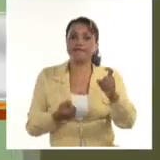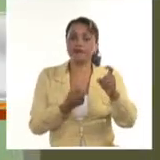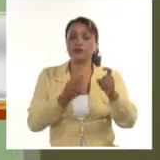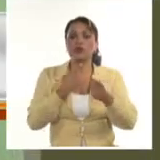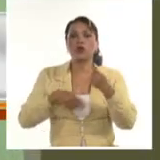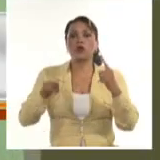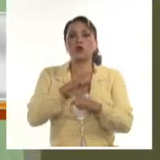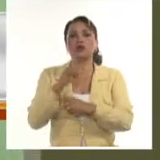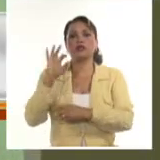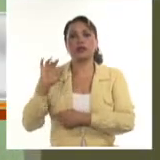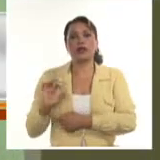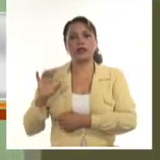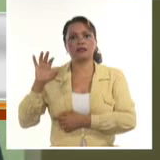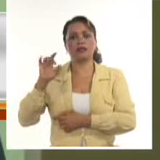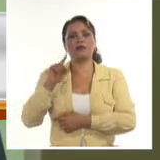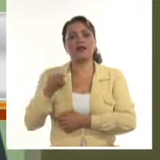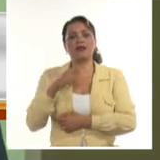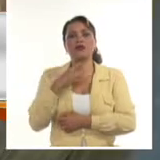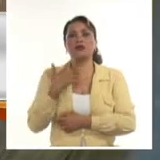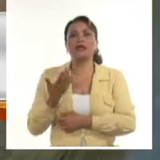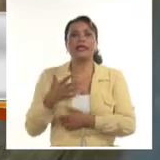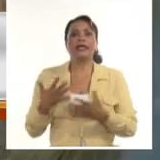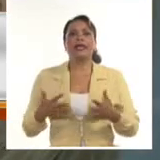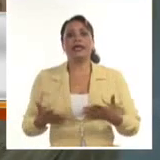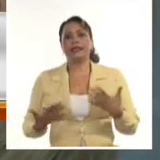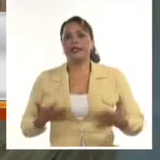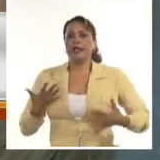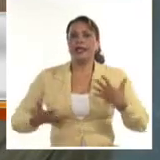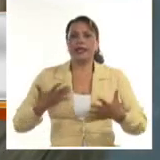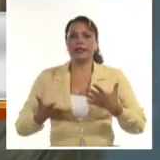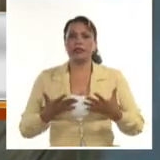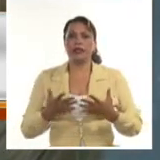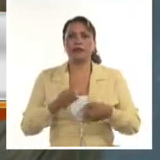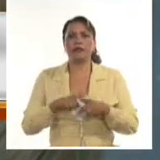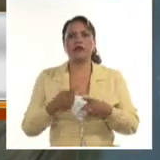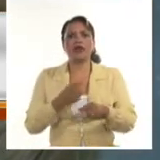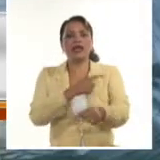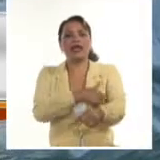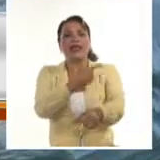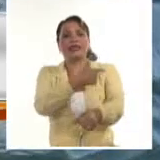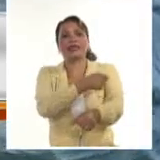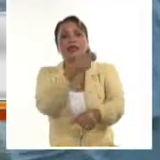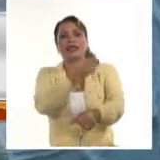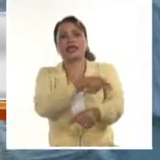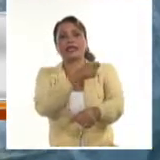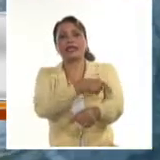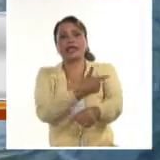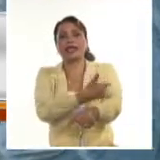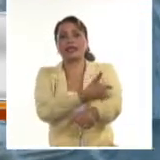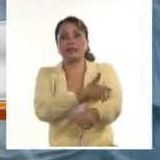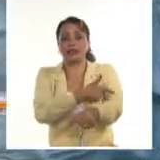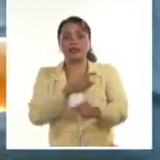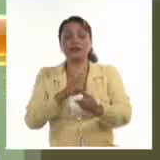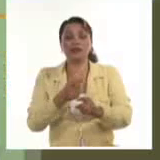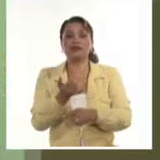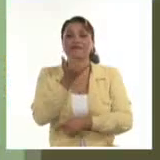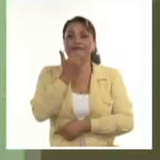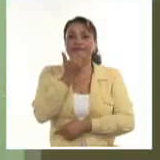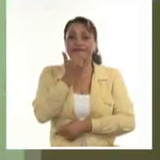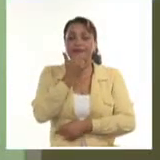quirúrgico. Y esto se suma a los efectos de la anestesia que interfieren con los mecanismos de defensa inmunitaria del